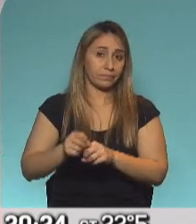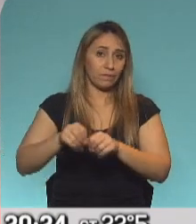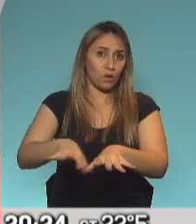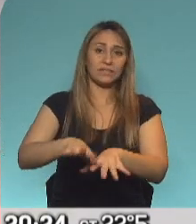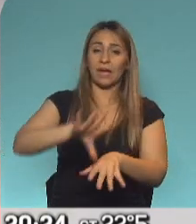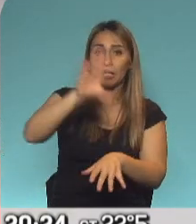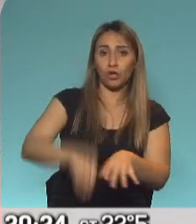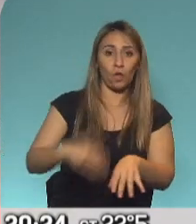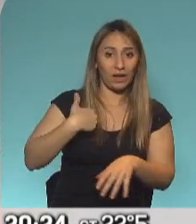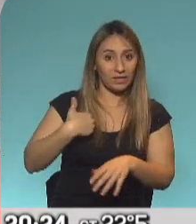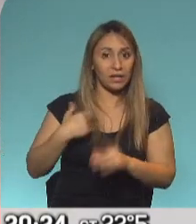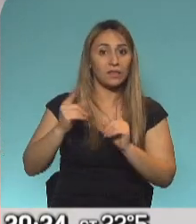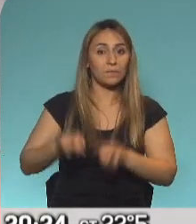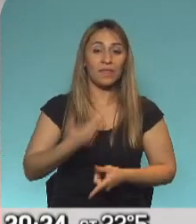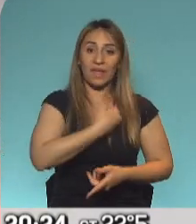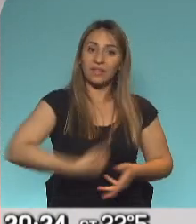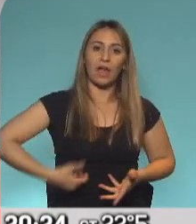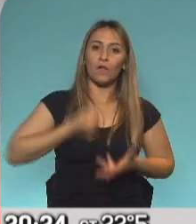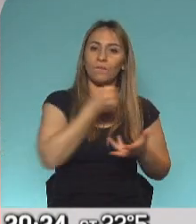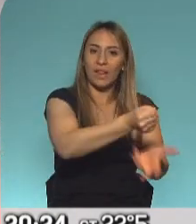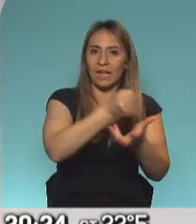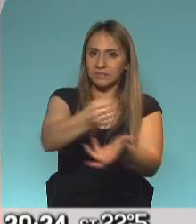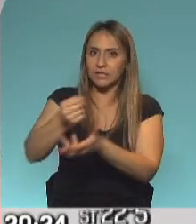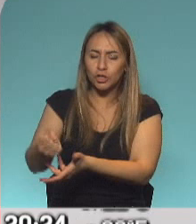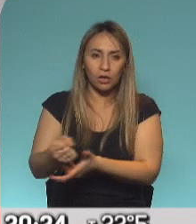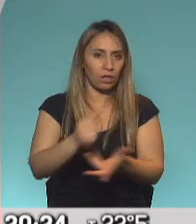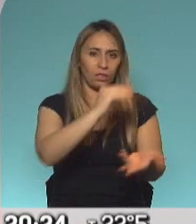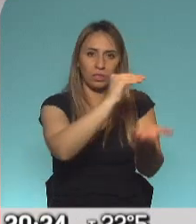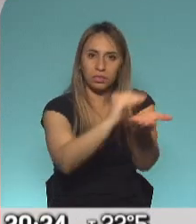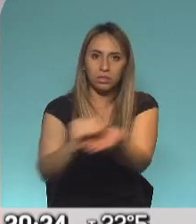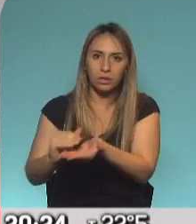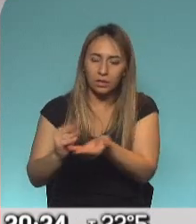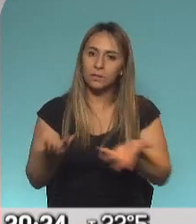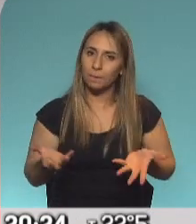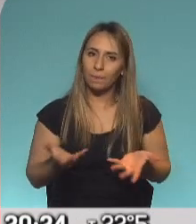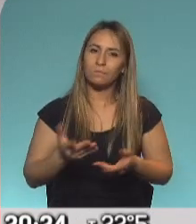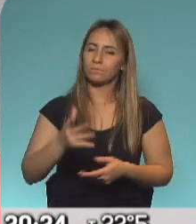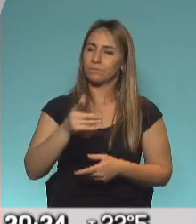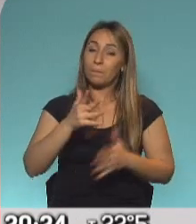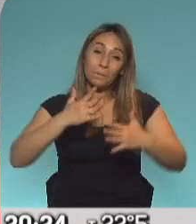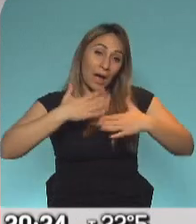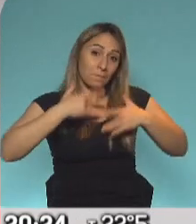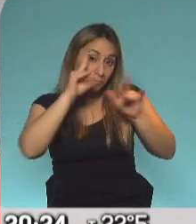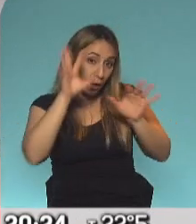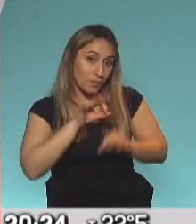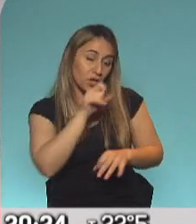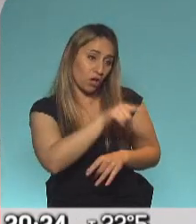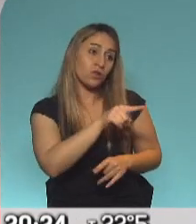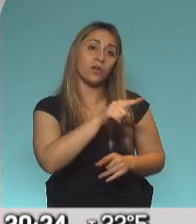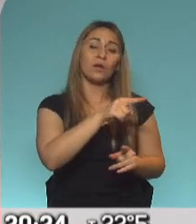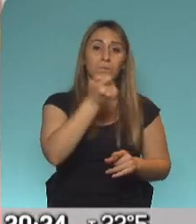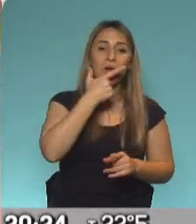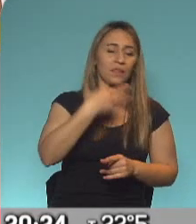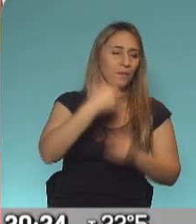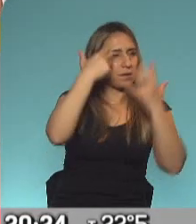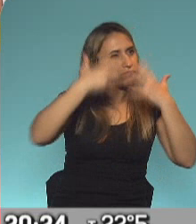el desfinanciamiento de parte del Estado, de las capacidades del Estado. Me parece que le debe una autocrítica muchísimo más profunda de lo que le debe reclamar su familia. Bueno,